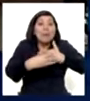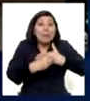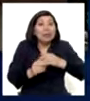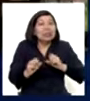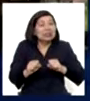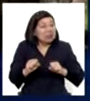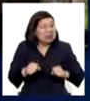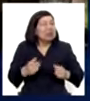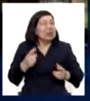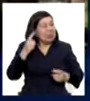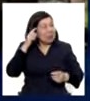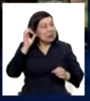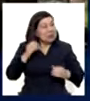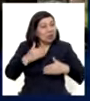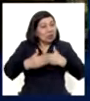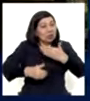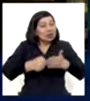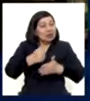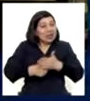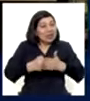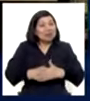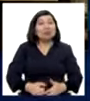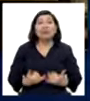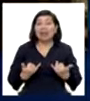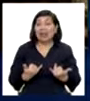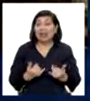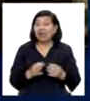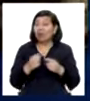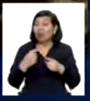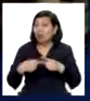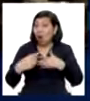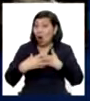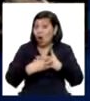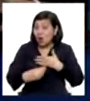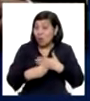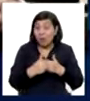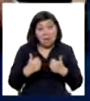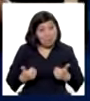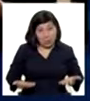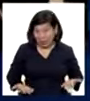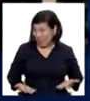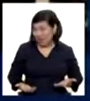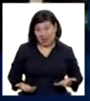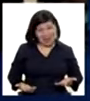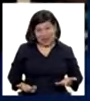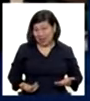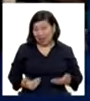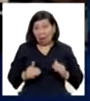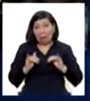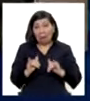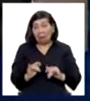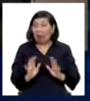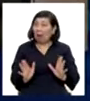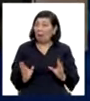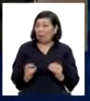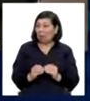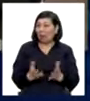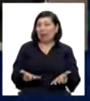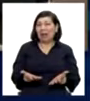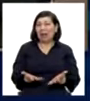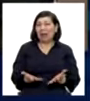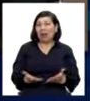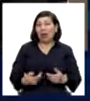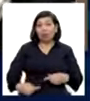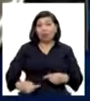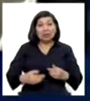estamos consiguiendo y seguimos trabajando en eso. Y ese efecto multiplicador incluso es bueno, no solamente si es que lo vemos en el ámbito de, digamos,